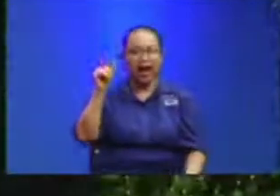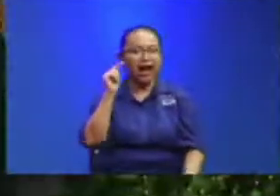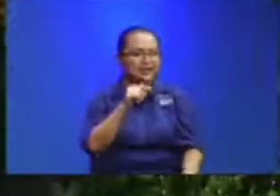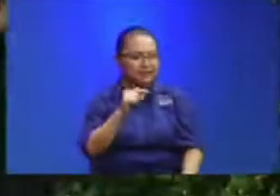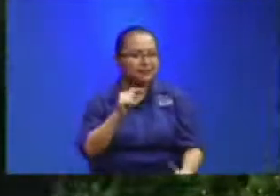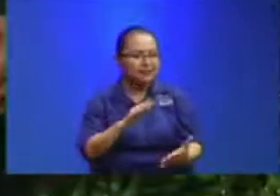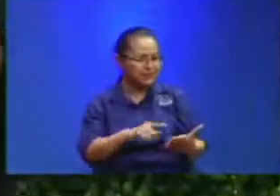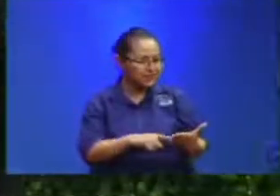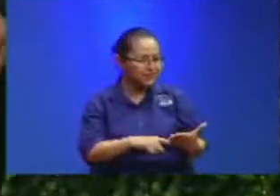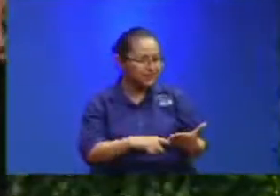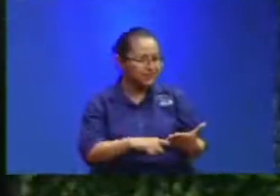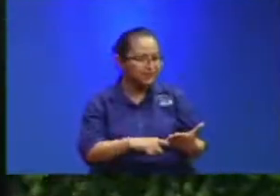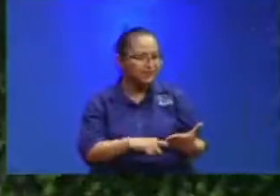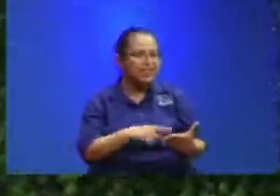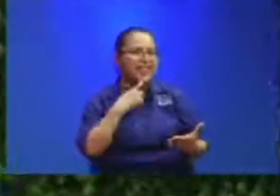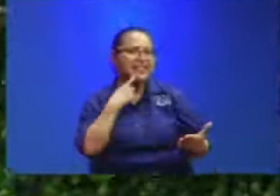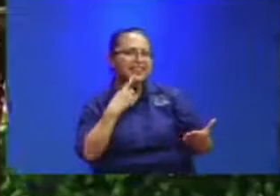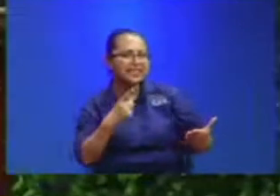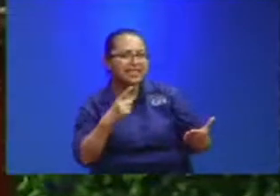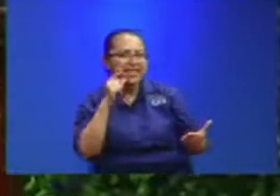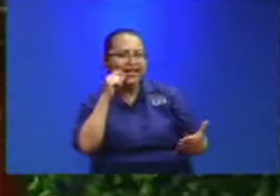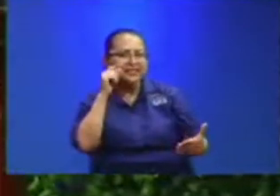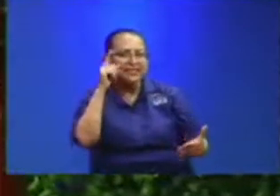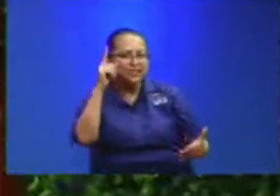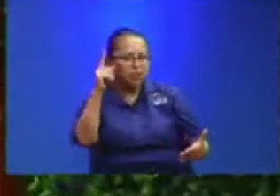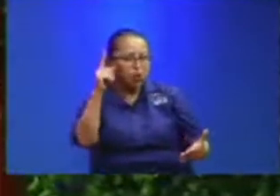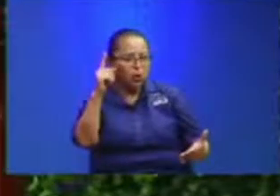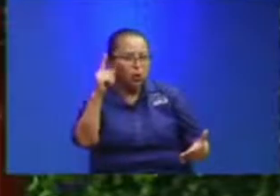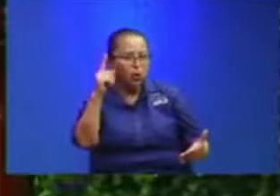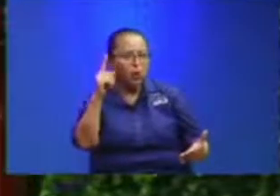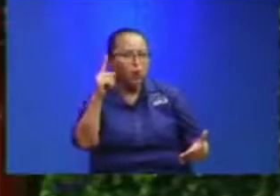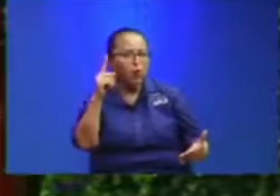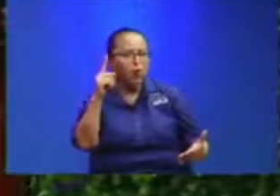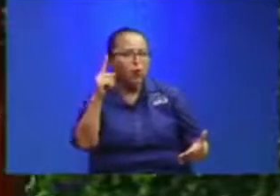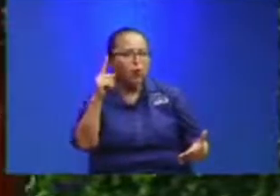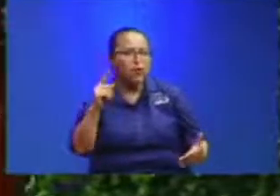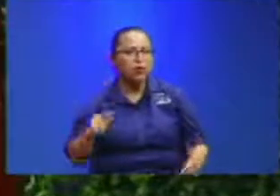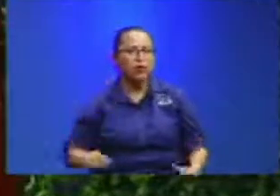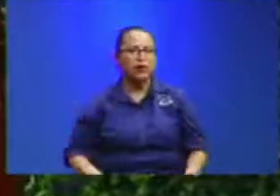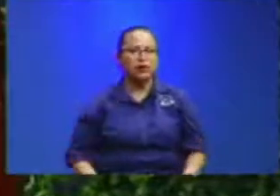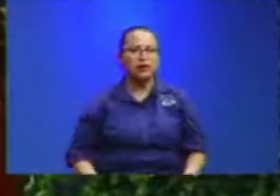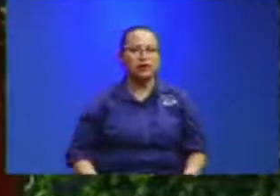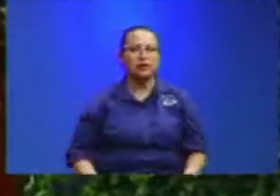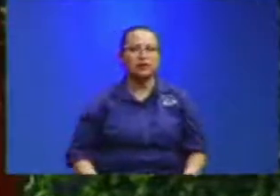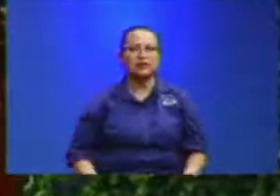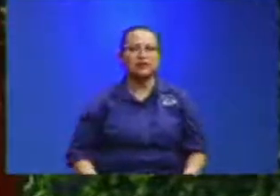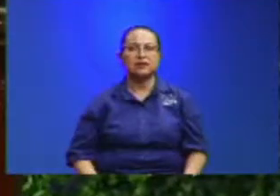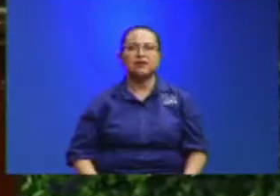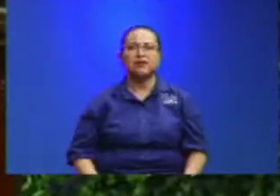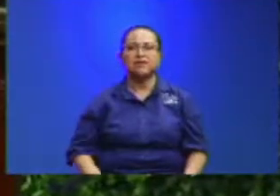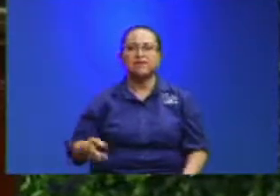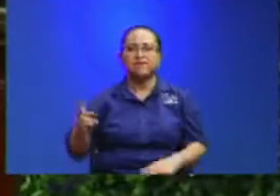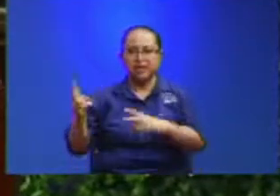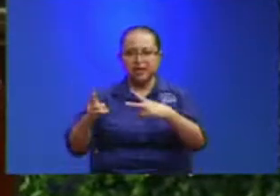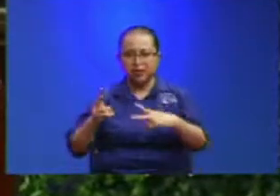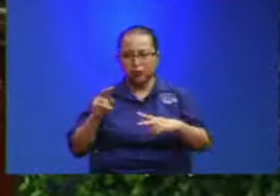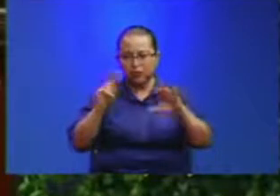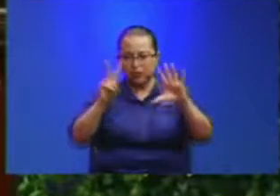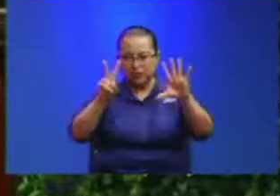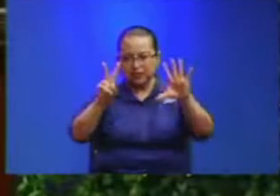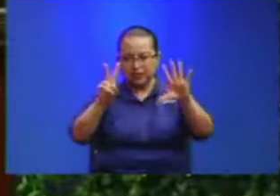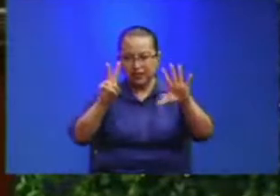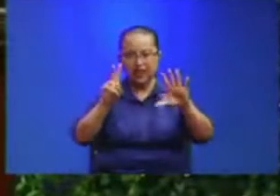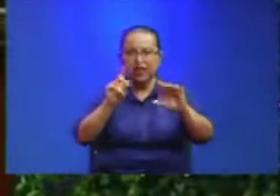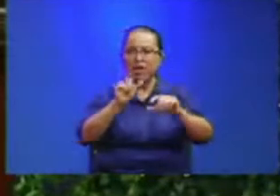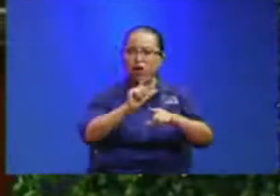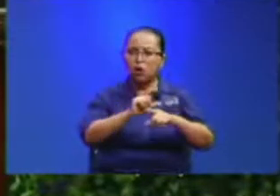y 4 se menciona que el señor vino bueno la profecía decía que iba a venir por siete cosas por siete